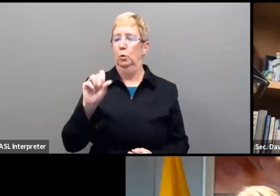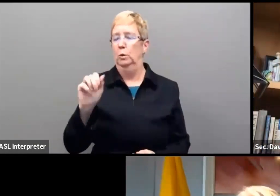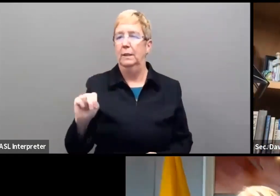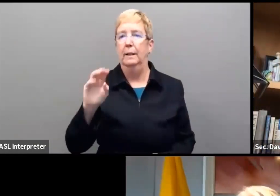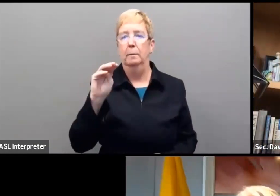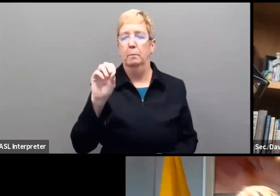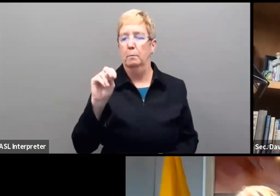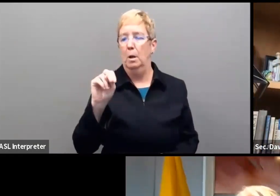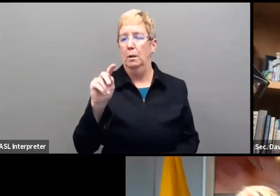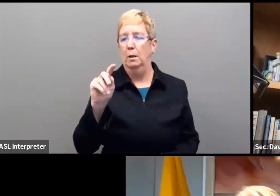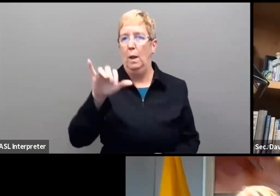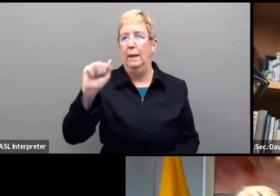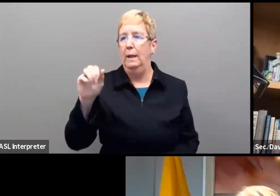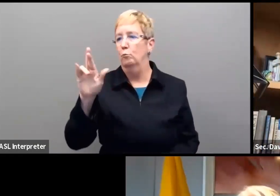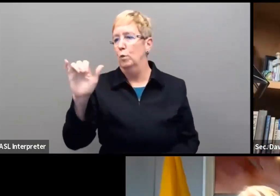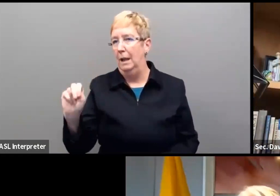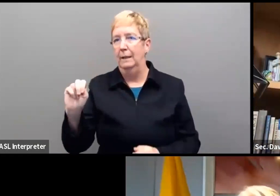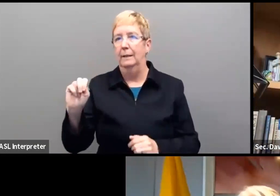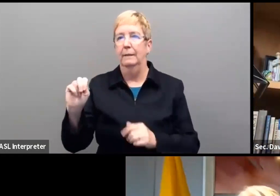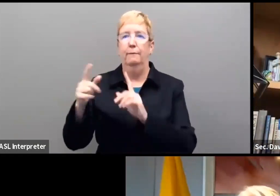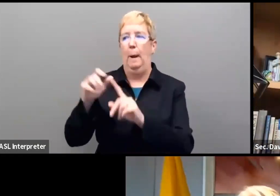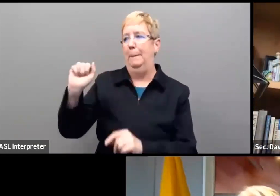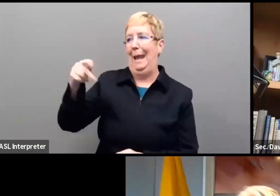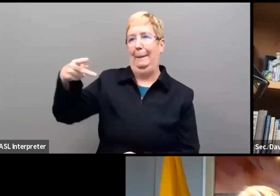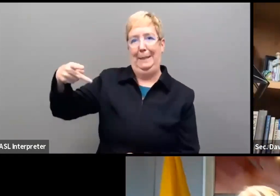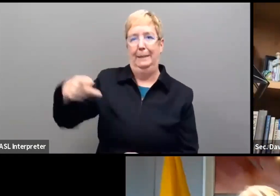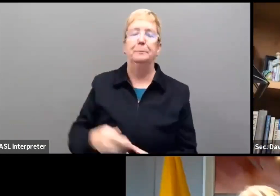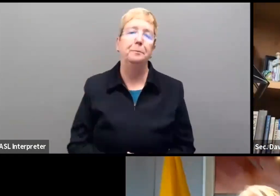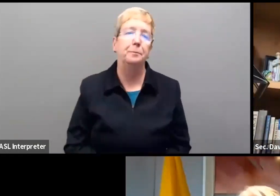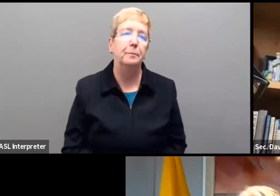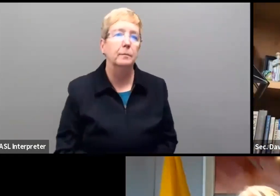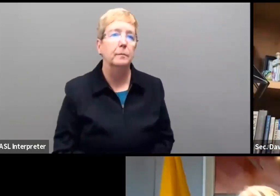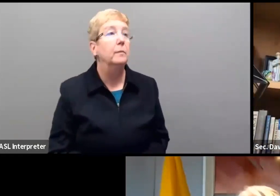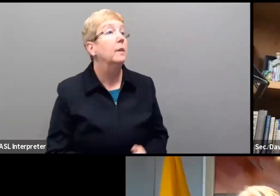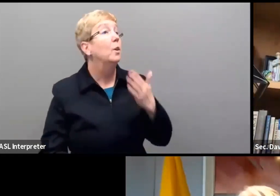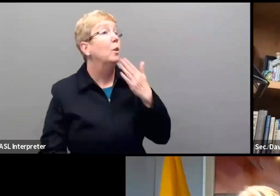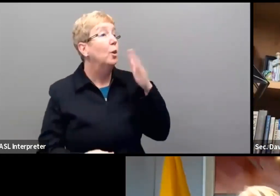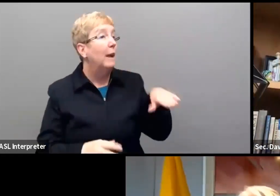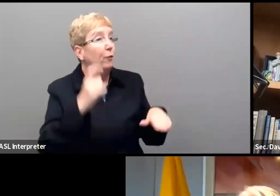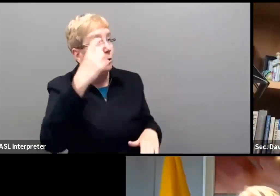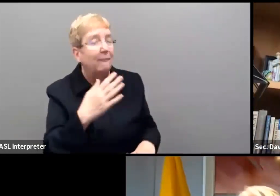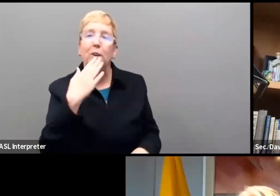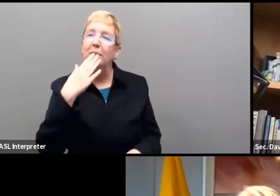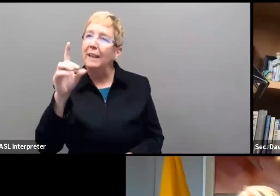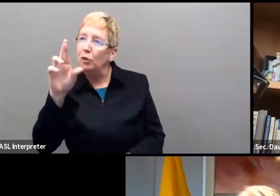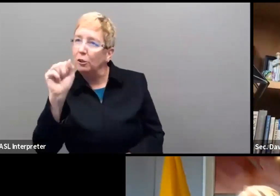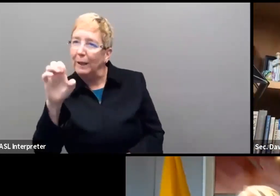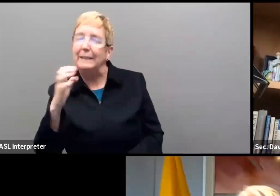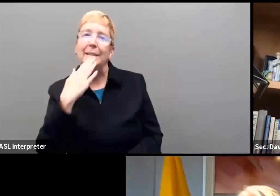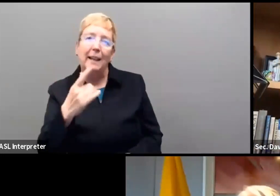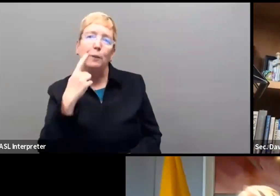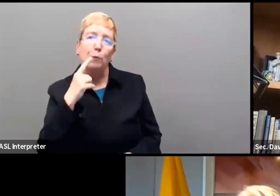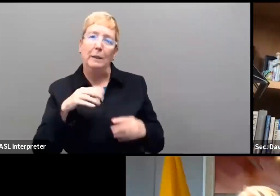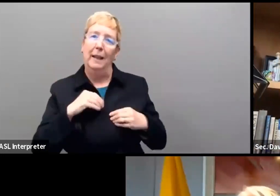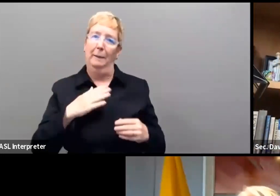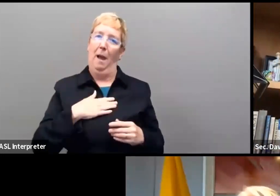aplicando estas medidas de seguridad. He visto las licencias de enfermeras en Nuevo México, esta información,